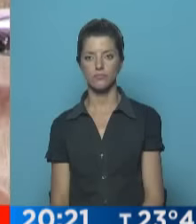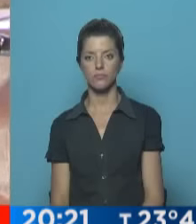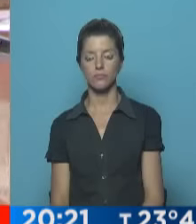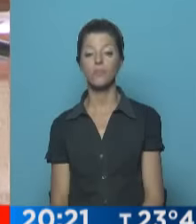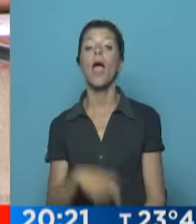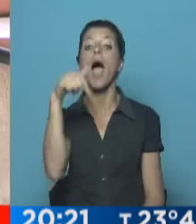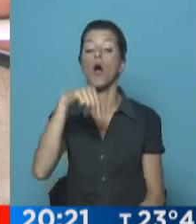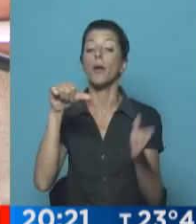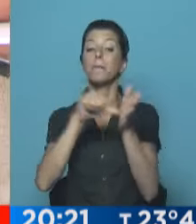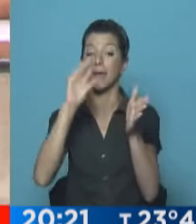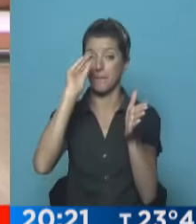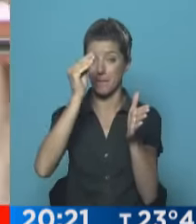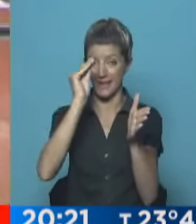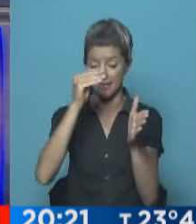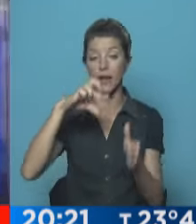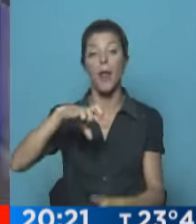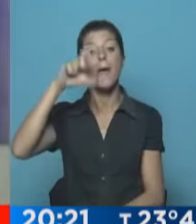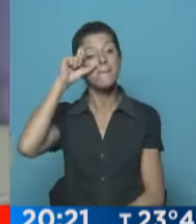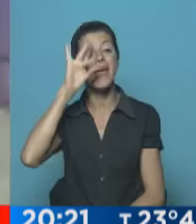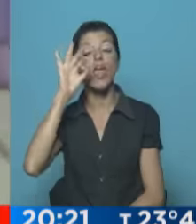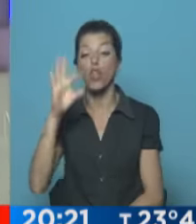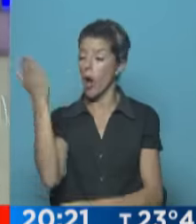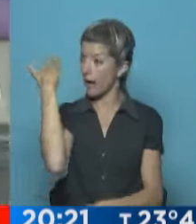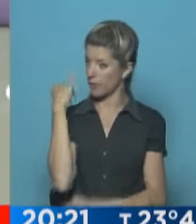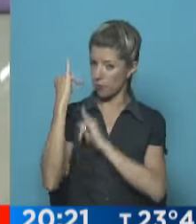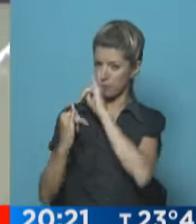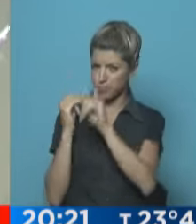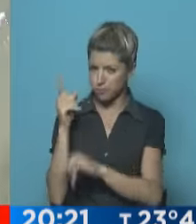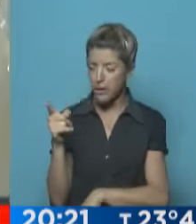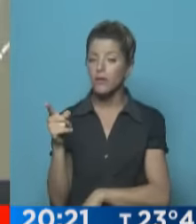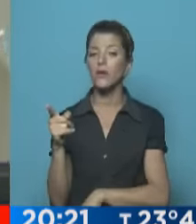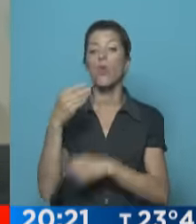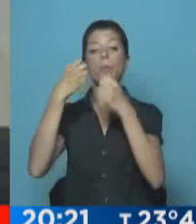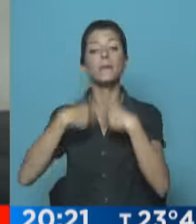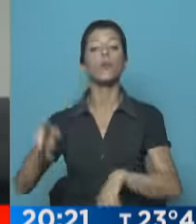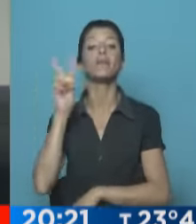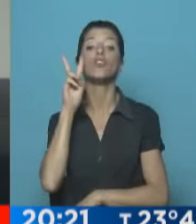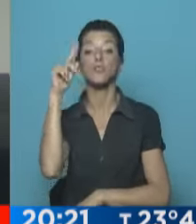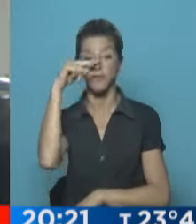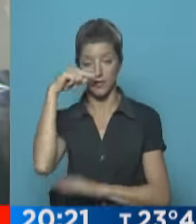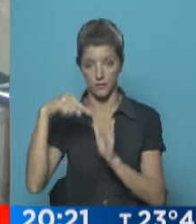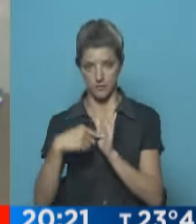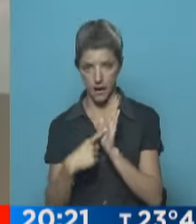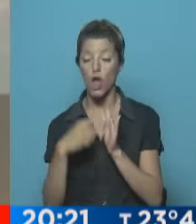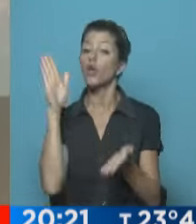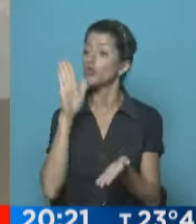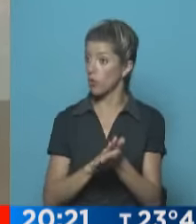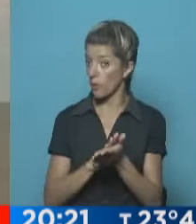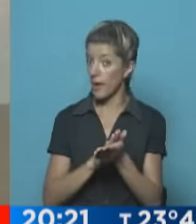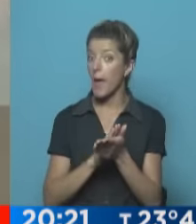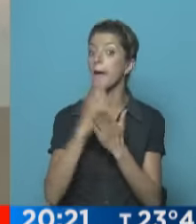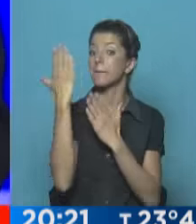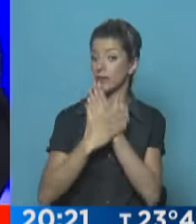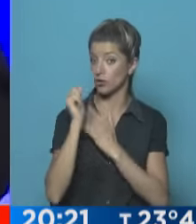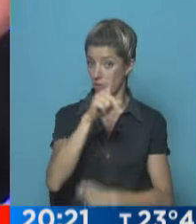Vamos a Brasil ahora con Pedro Brigger. El tema lo había adelantado Pedro, ni bien comenzamos esta edición de Visión 7 Central, y tiene que ver con el gabinete de Dilma,